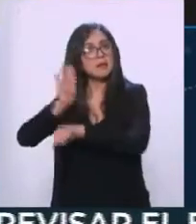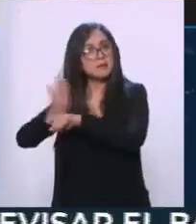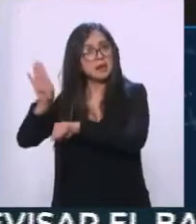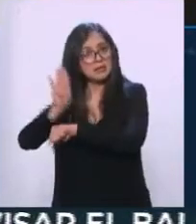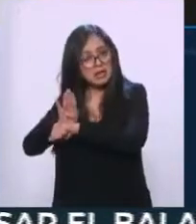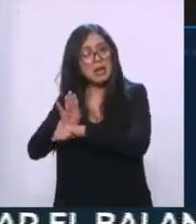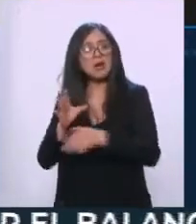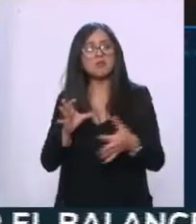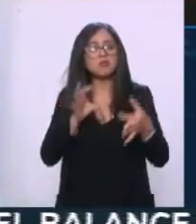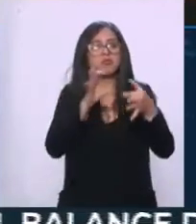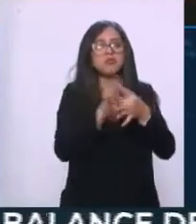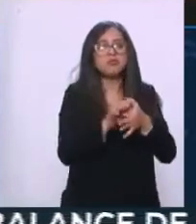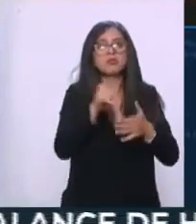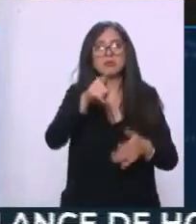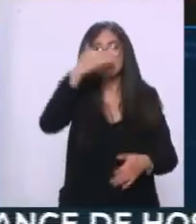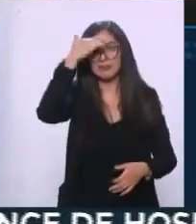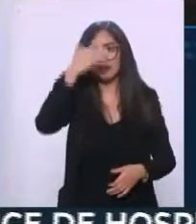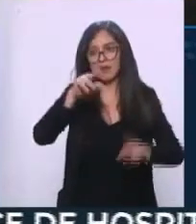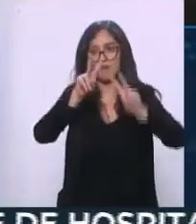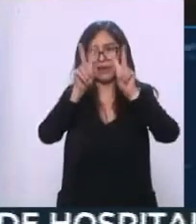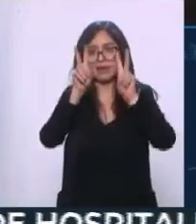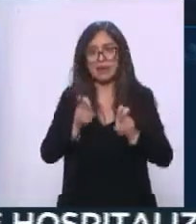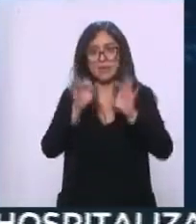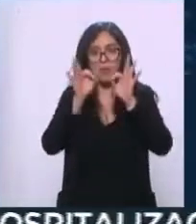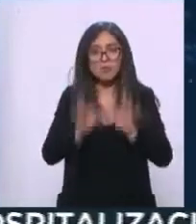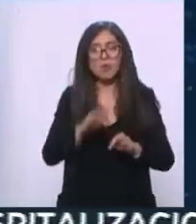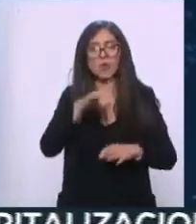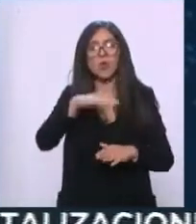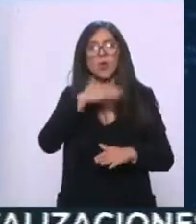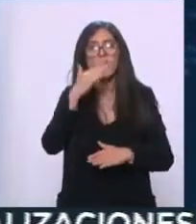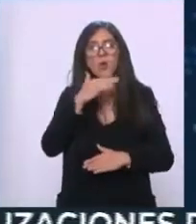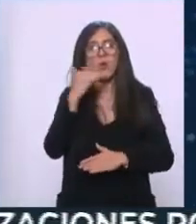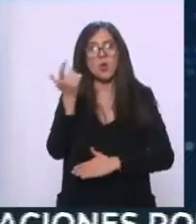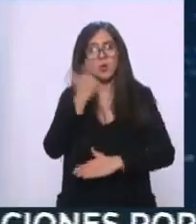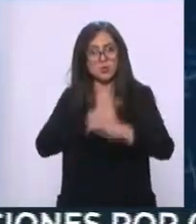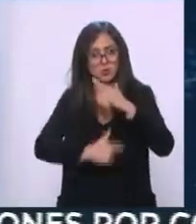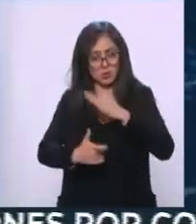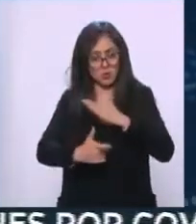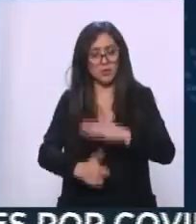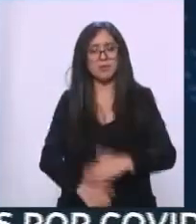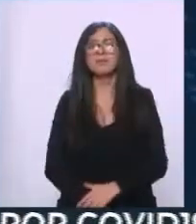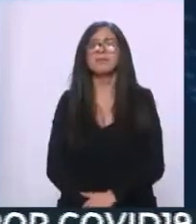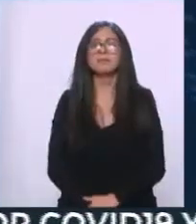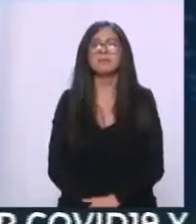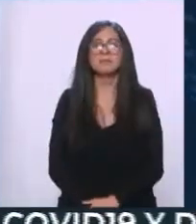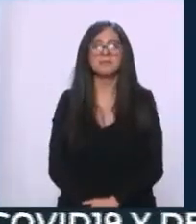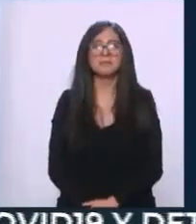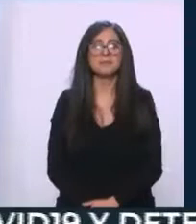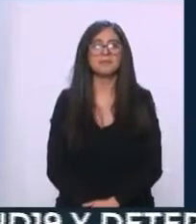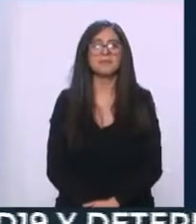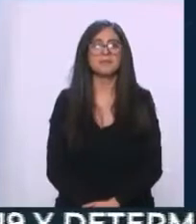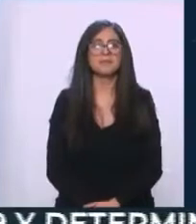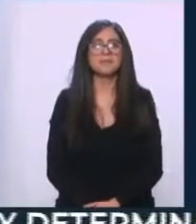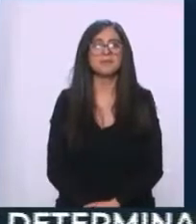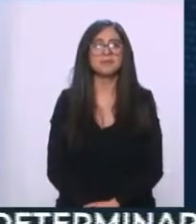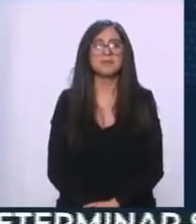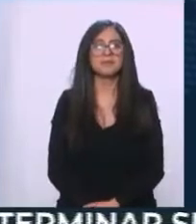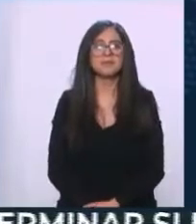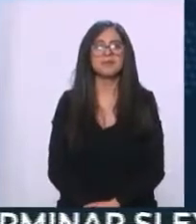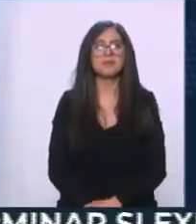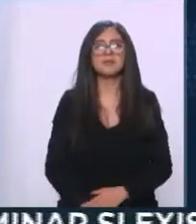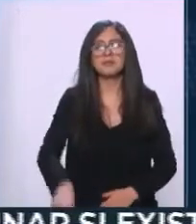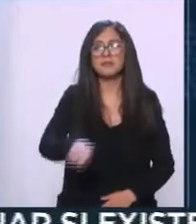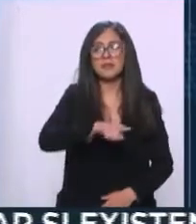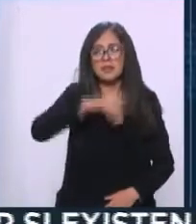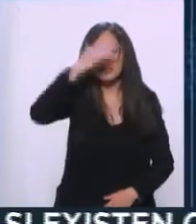entonces en asuntos de corrupción, y además pues este grupo también de